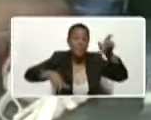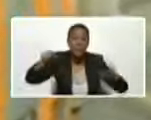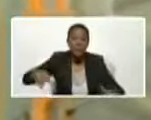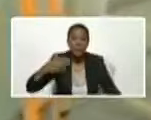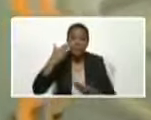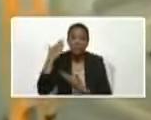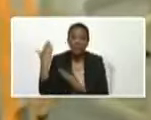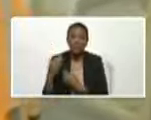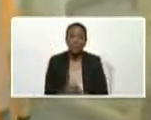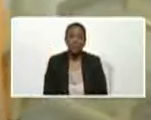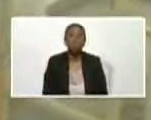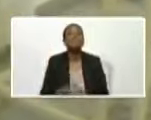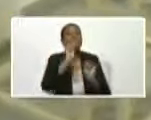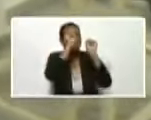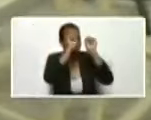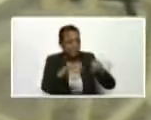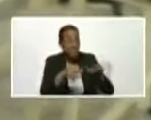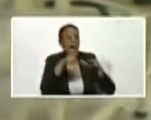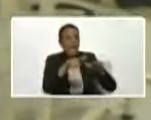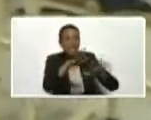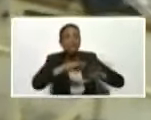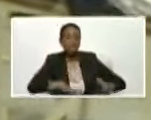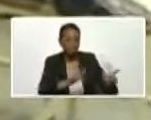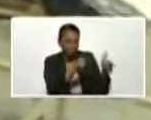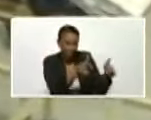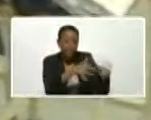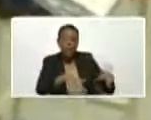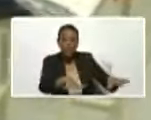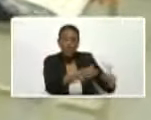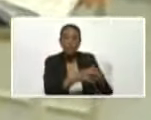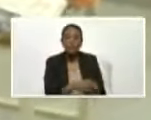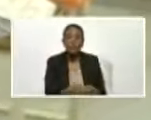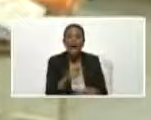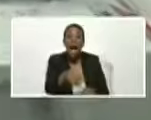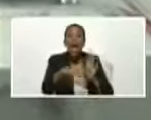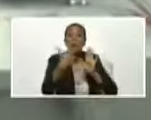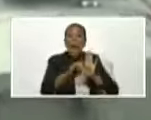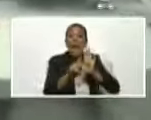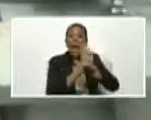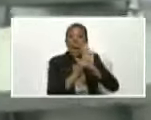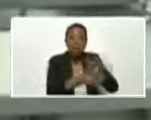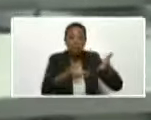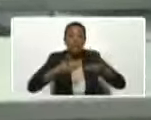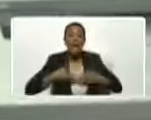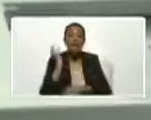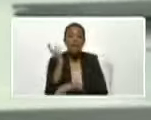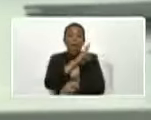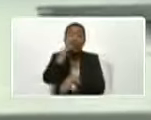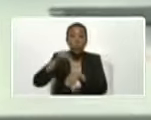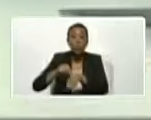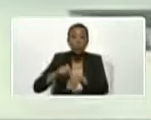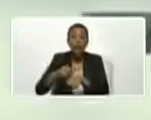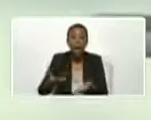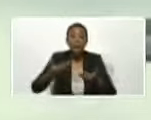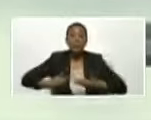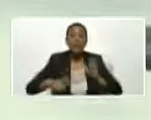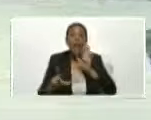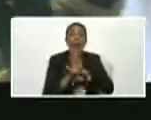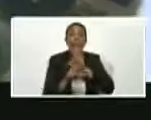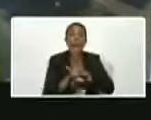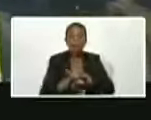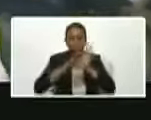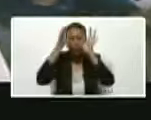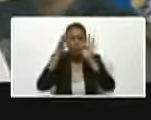soberanía es así Aquí tengo una ley que me acaba de entregar la asamblea nacional